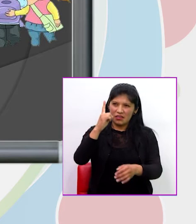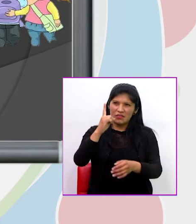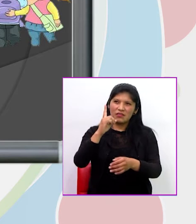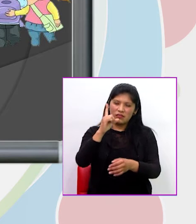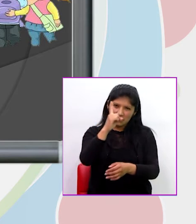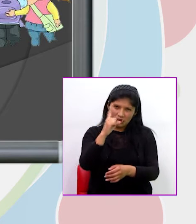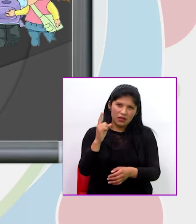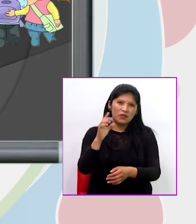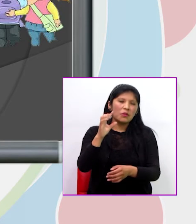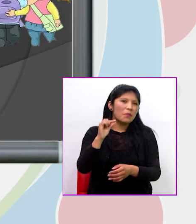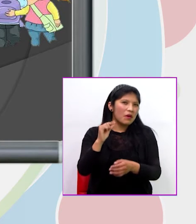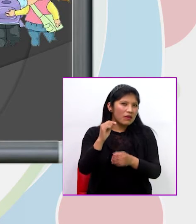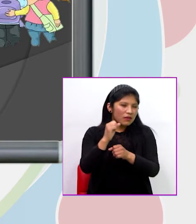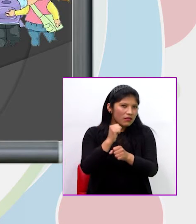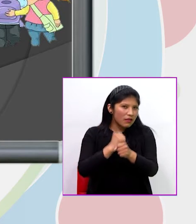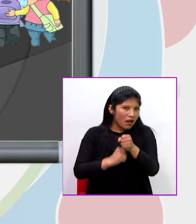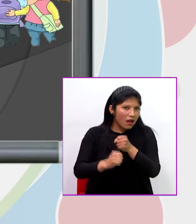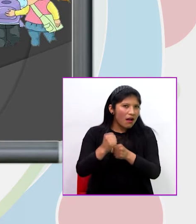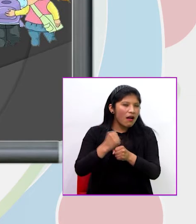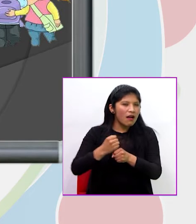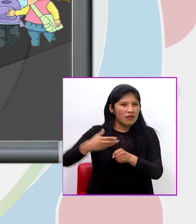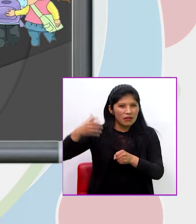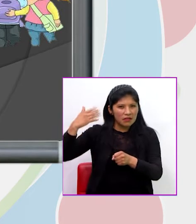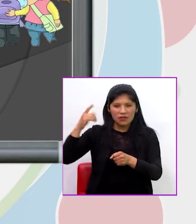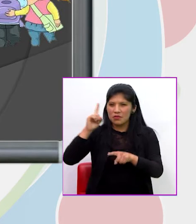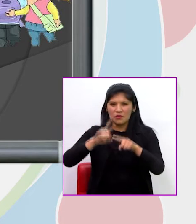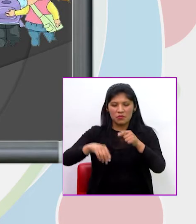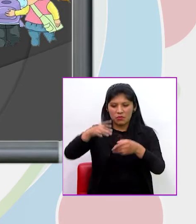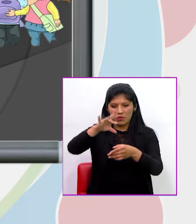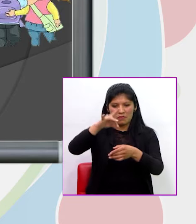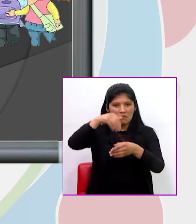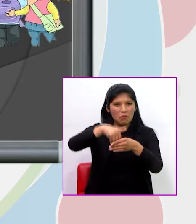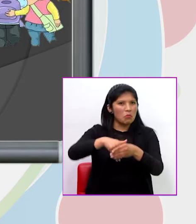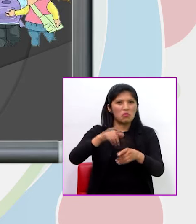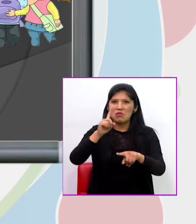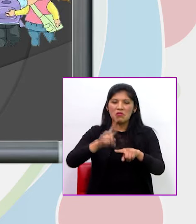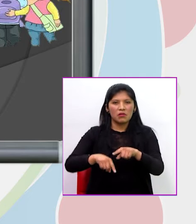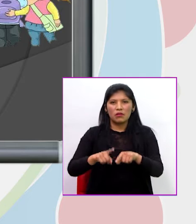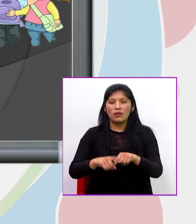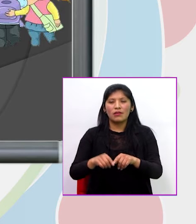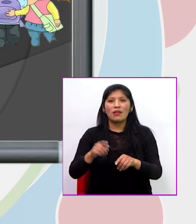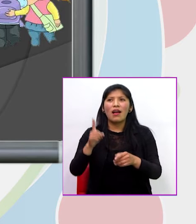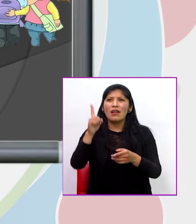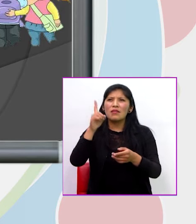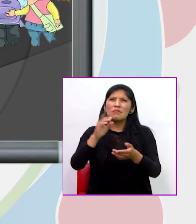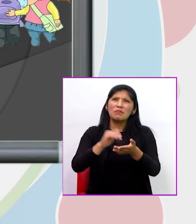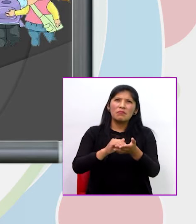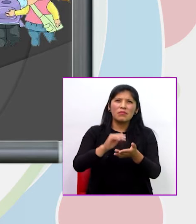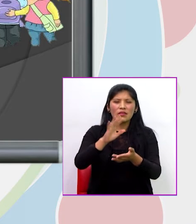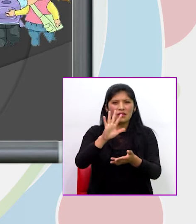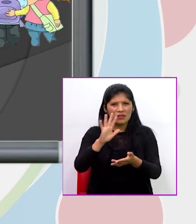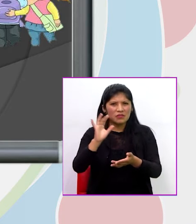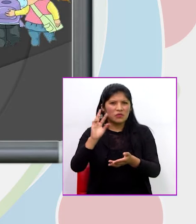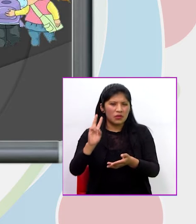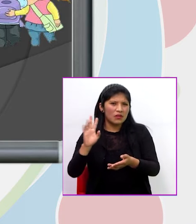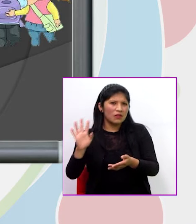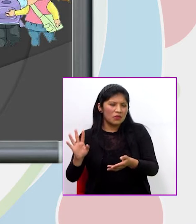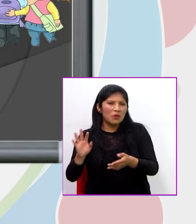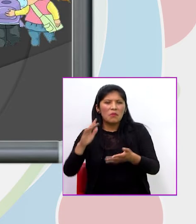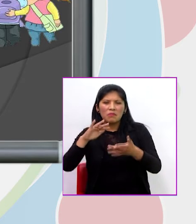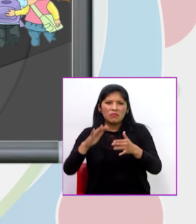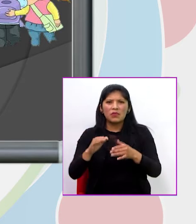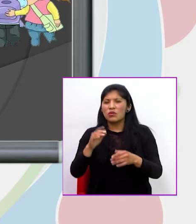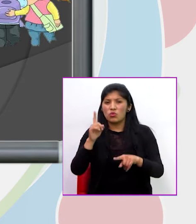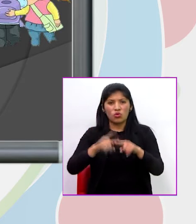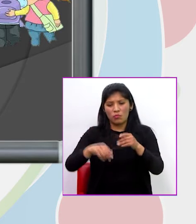hace 120 años no podían votar. Y en Bolivia, hasta el año 1952, las mujeres no podían votar. Tampoco